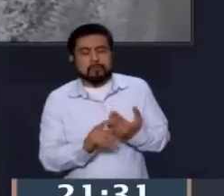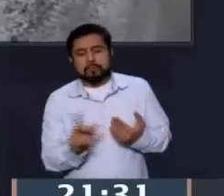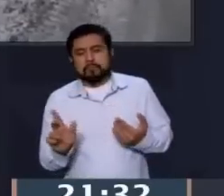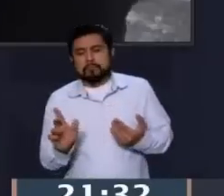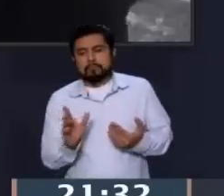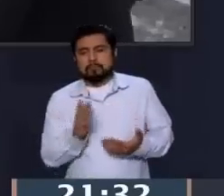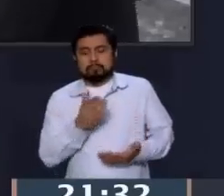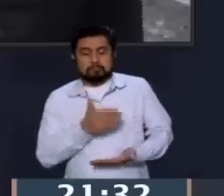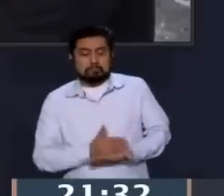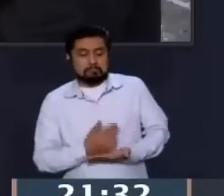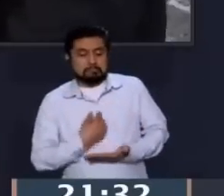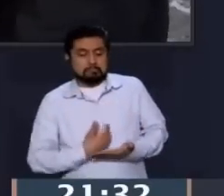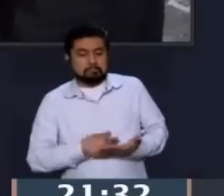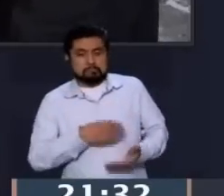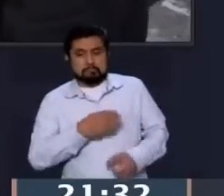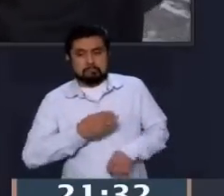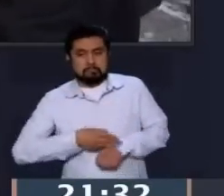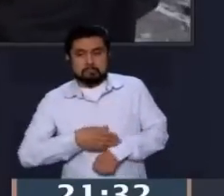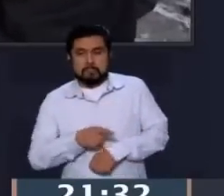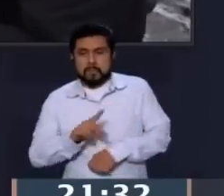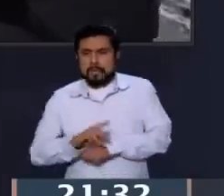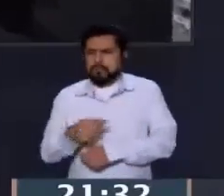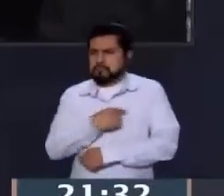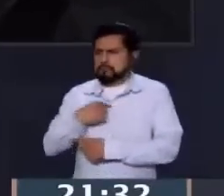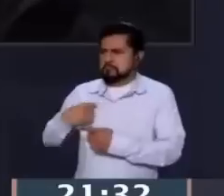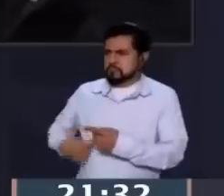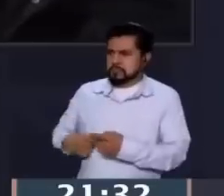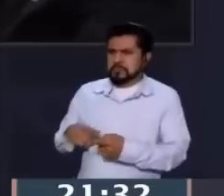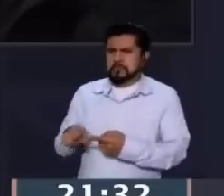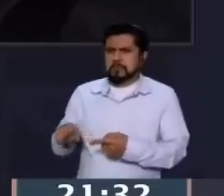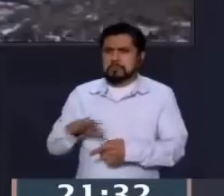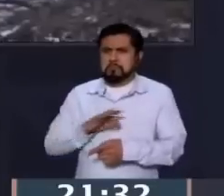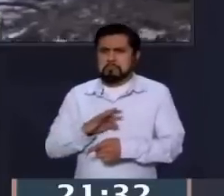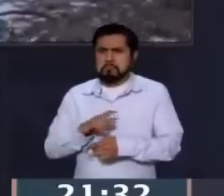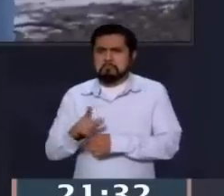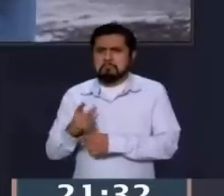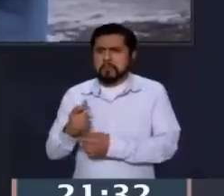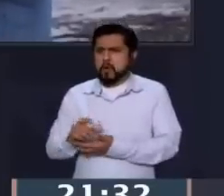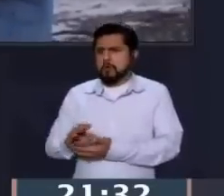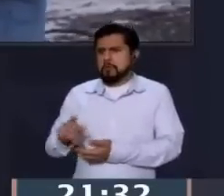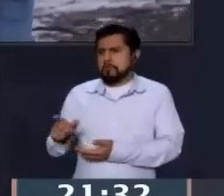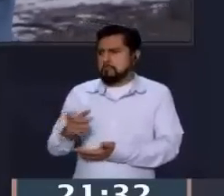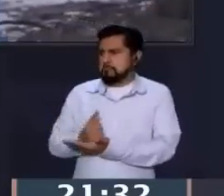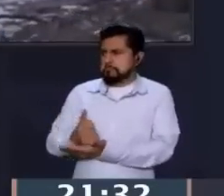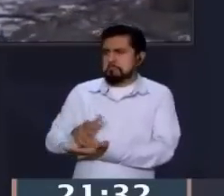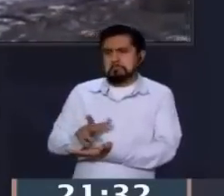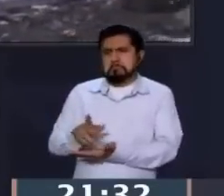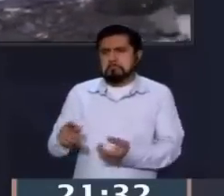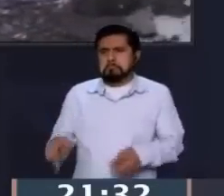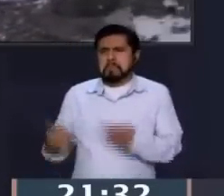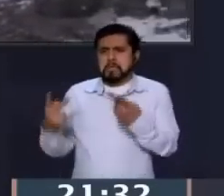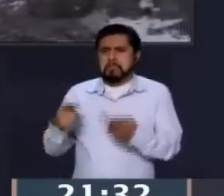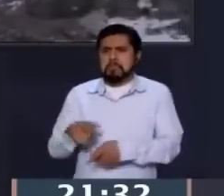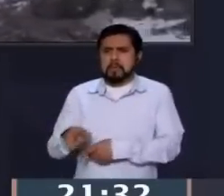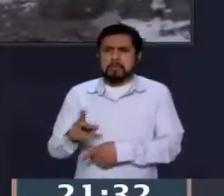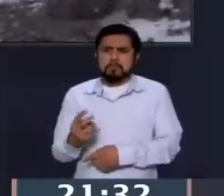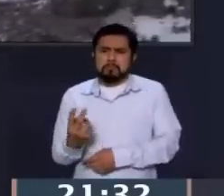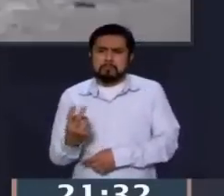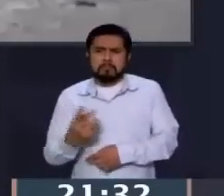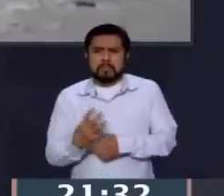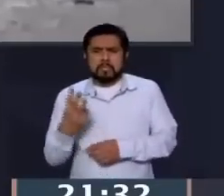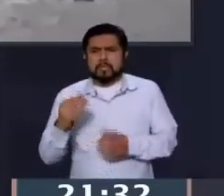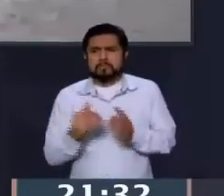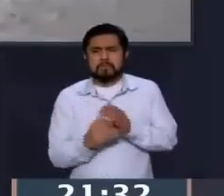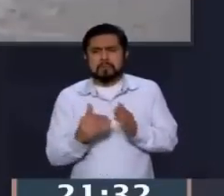que entre los dos tienen casi un tercio por ciento un tercio de la población un treinta y tres por ciento de la población ya si entre los dos tienen